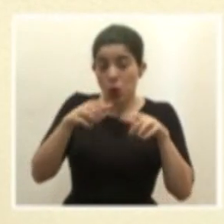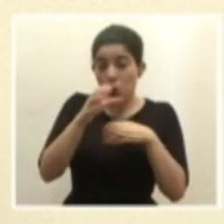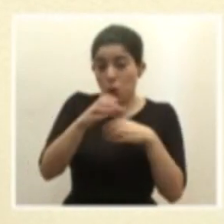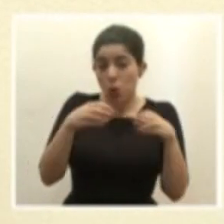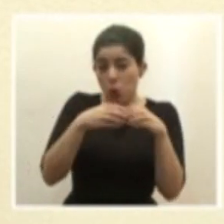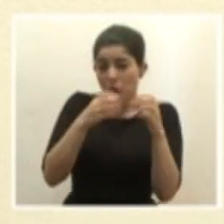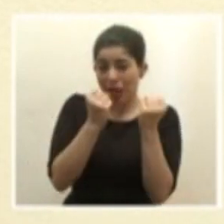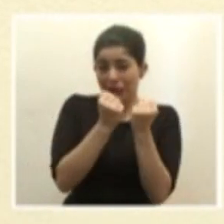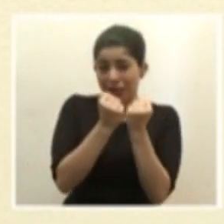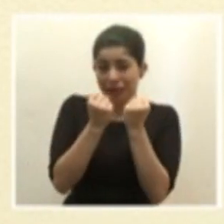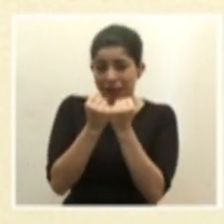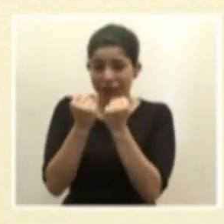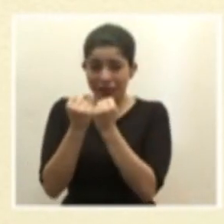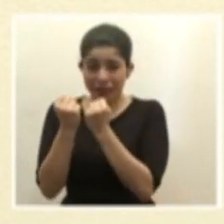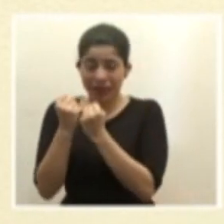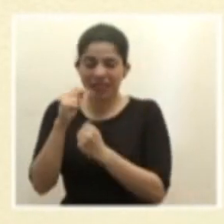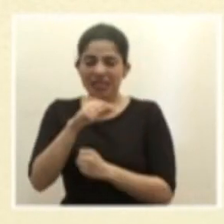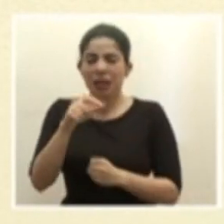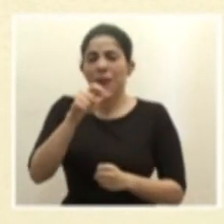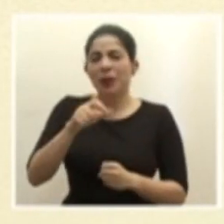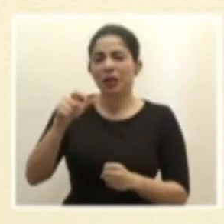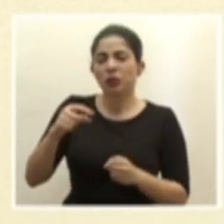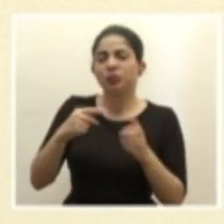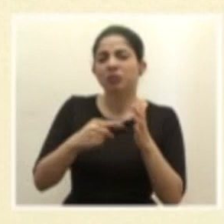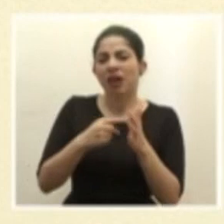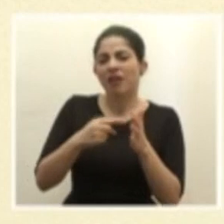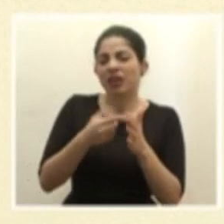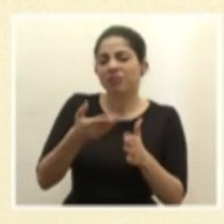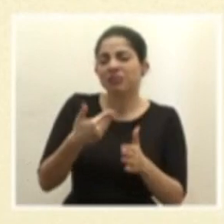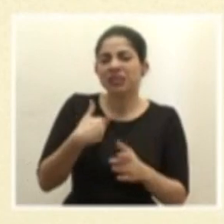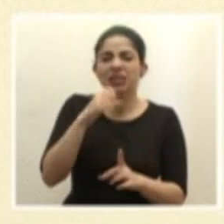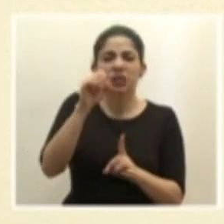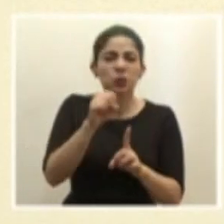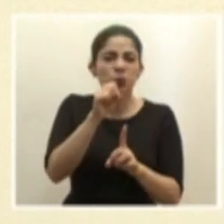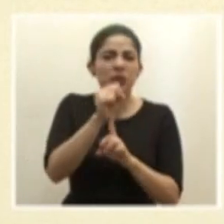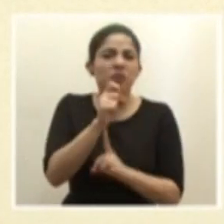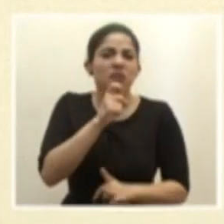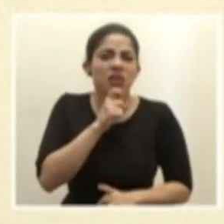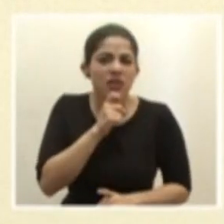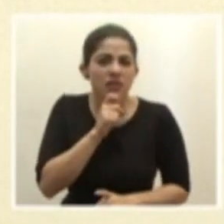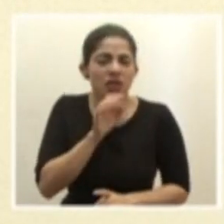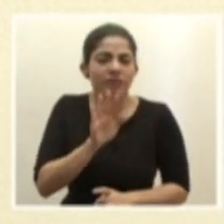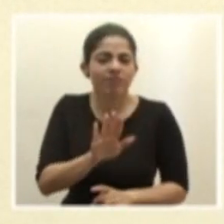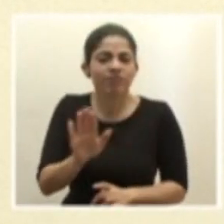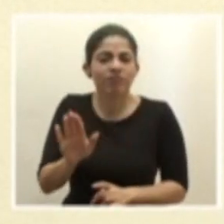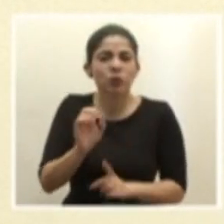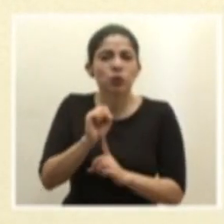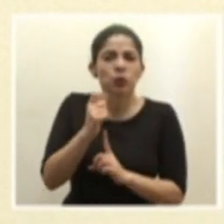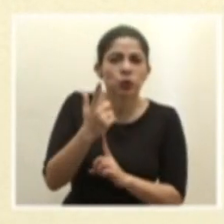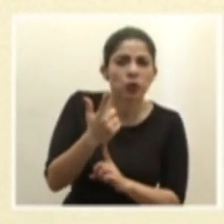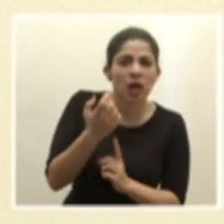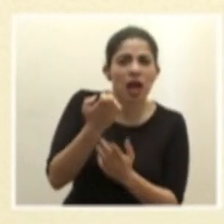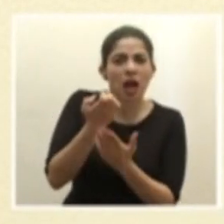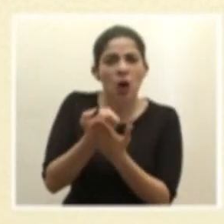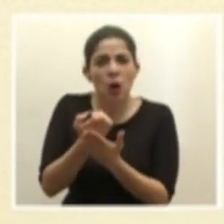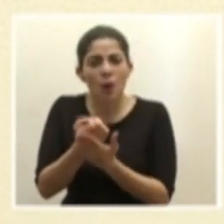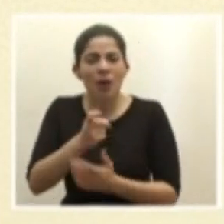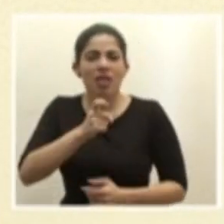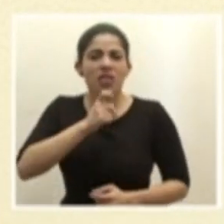pues atraviesan generalmente por situaciones difíciles, ¿verdad? Desde el punto de vista socioeconómicas. Sin embargo, es claro